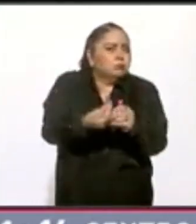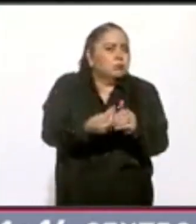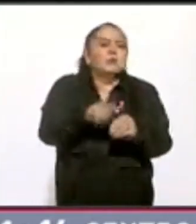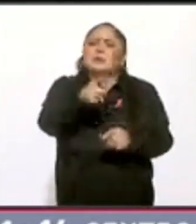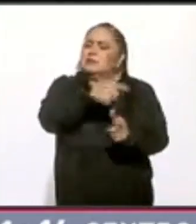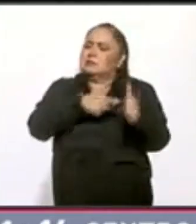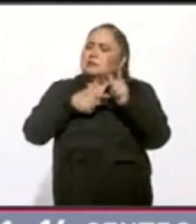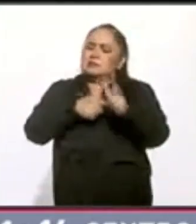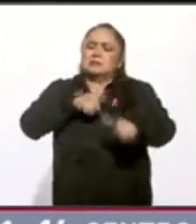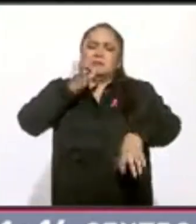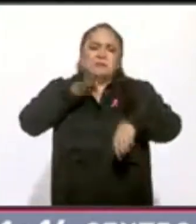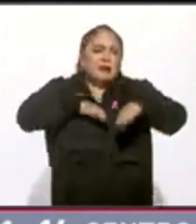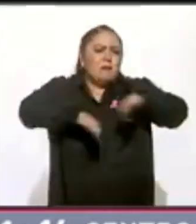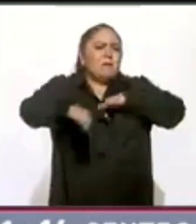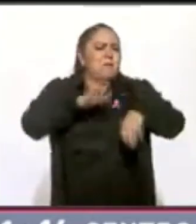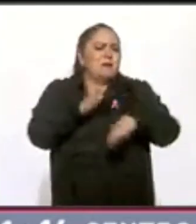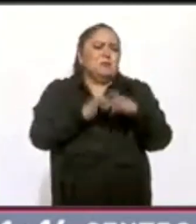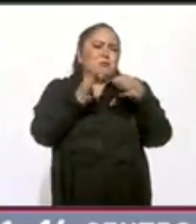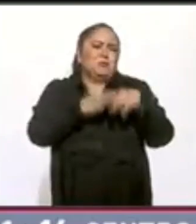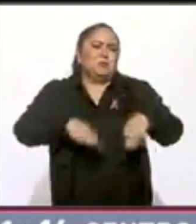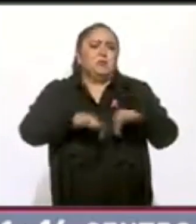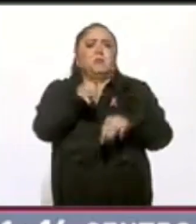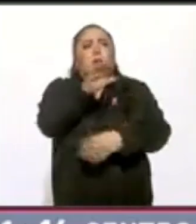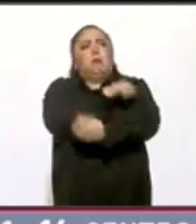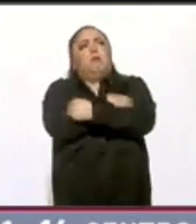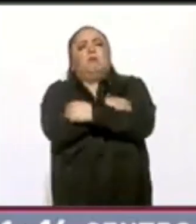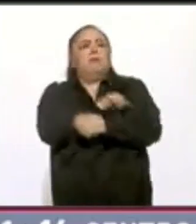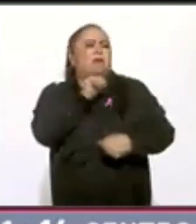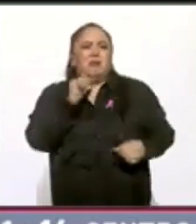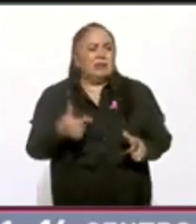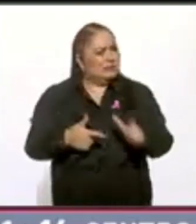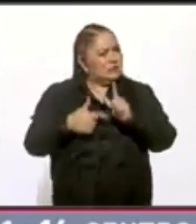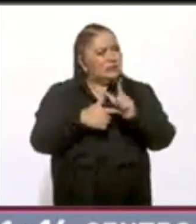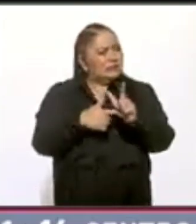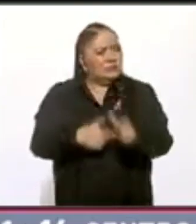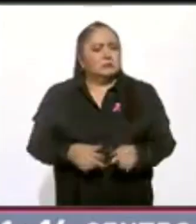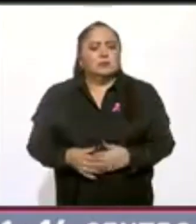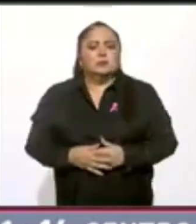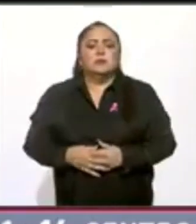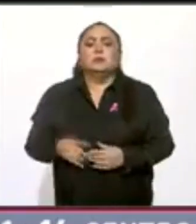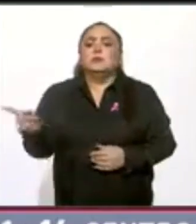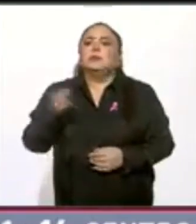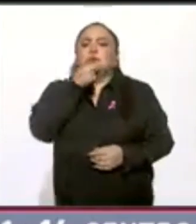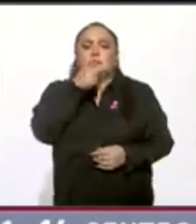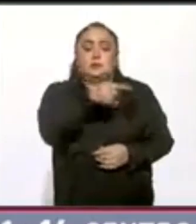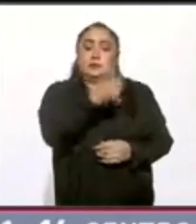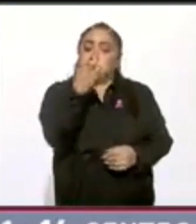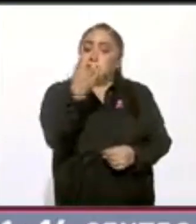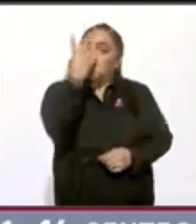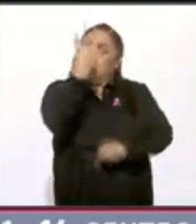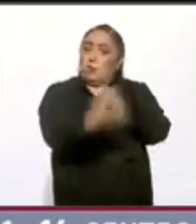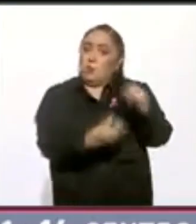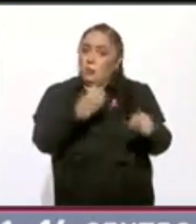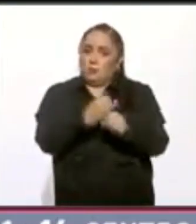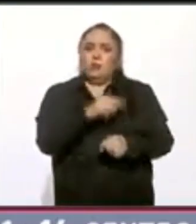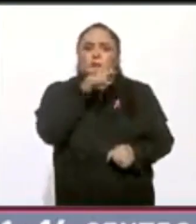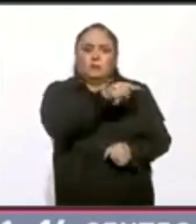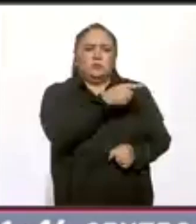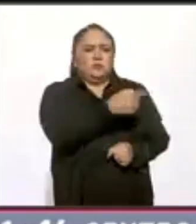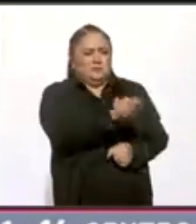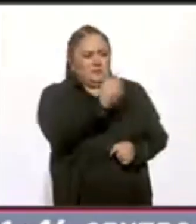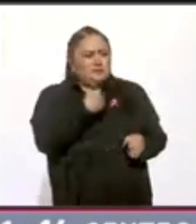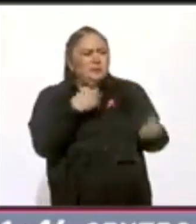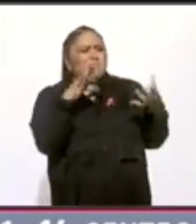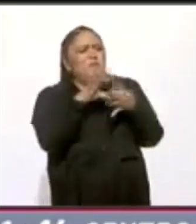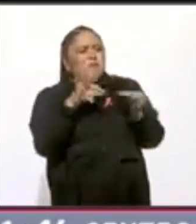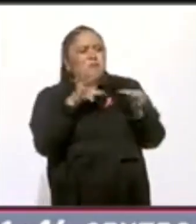seguir trabajando, no cruzarse de brazos nunca. Claro. Doctor, en estos 4 años, me gustaría que nos dijera cuál ha sido